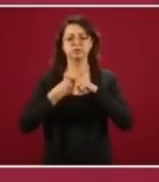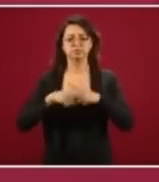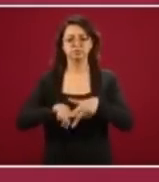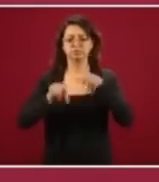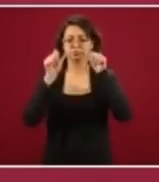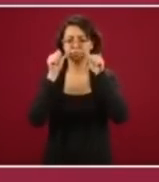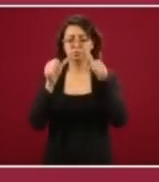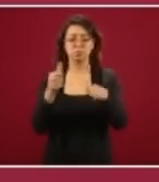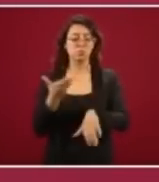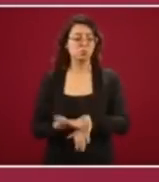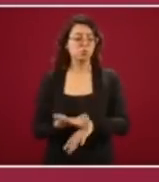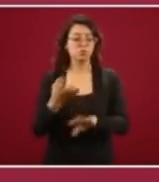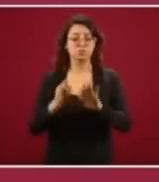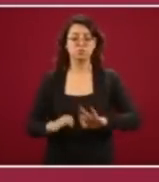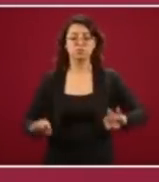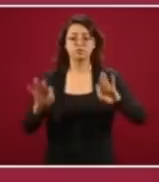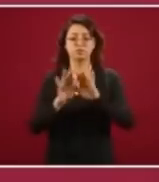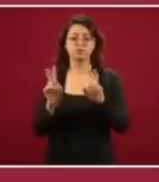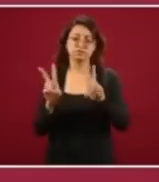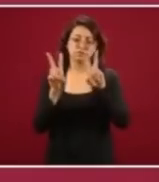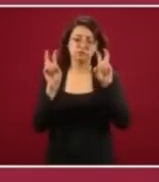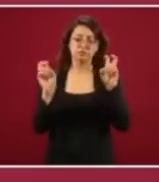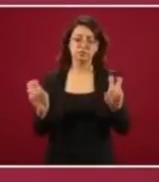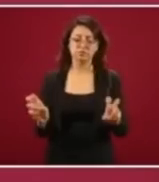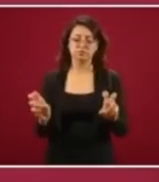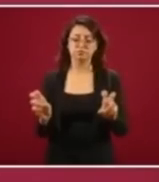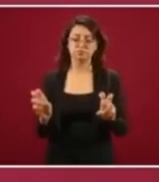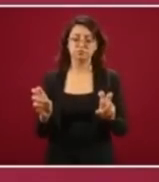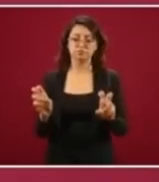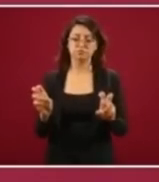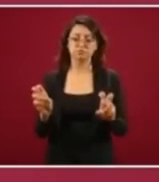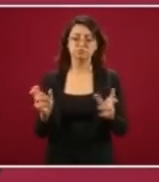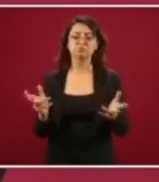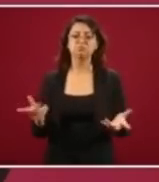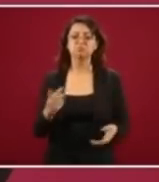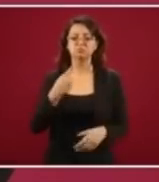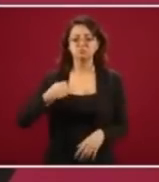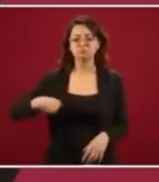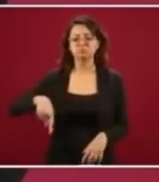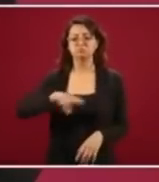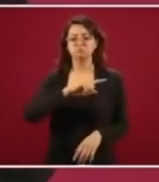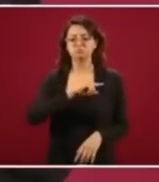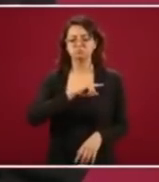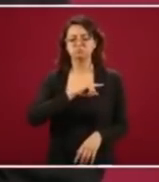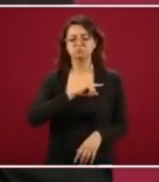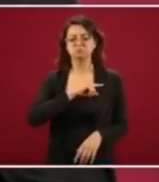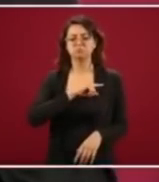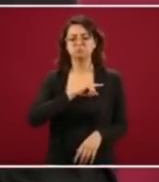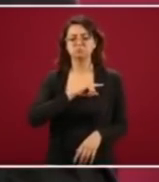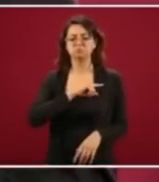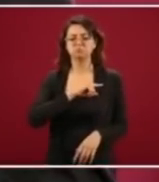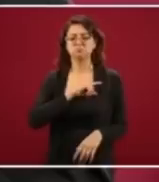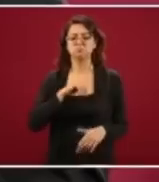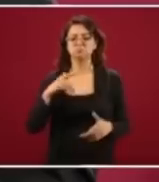asunto, que es importantísimo, y nosotros nos hemos dado de